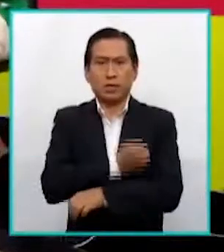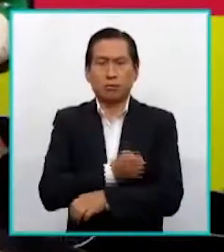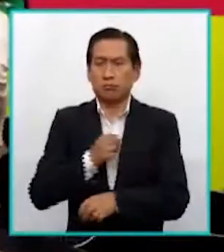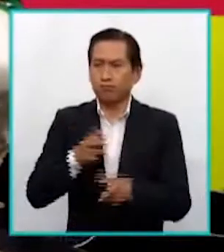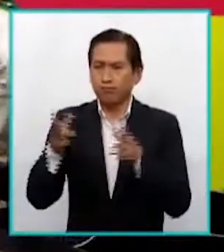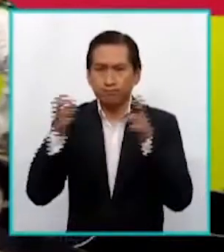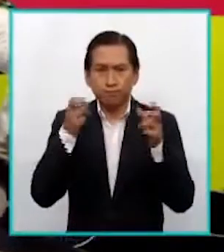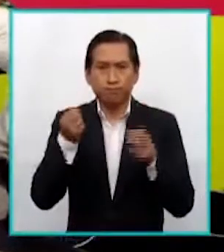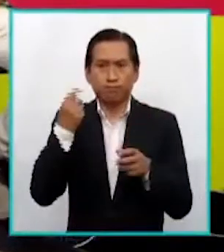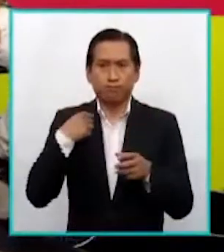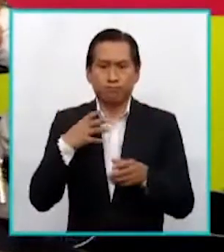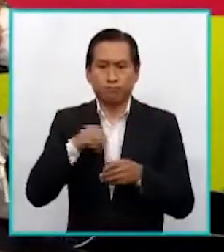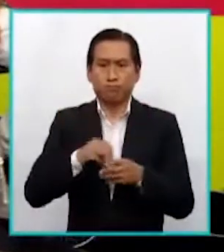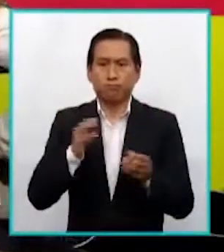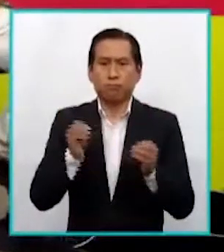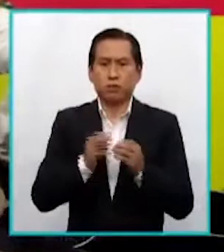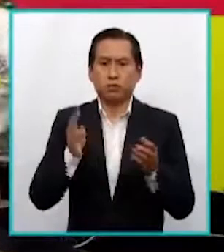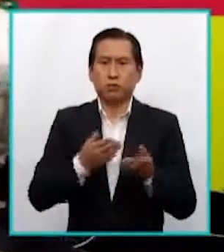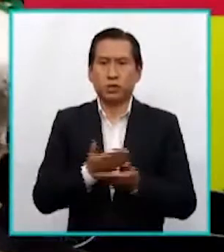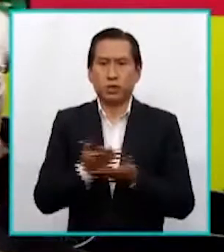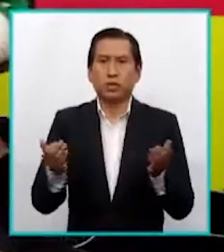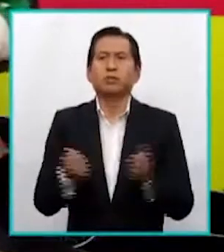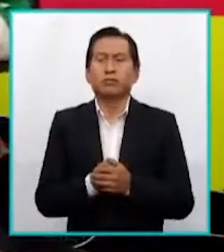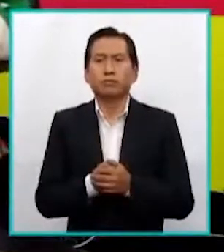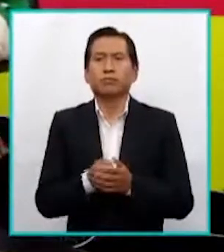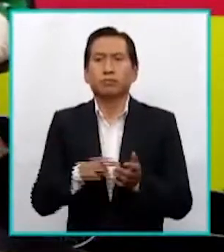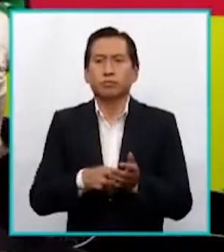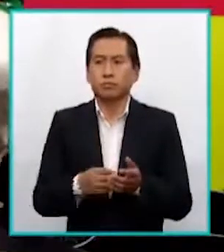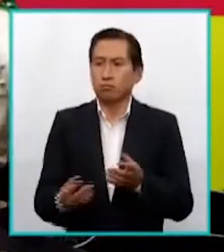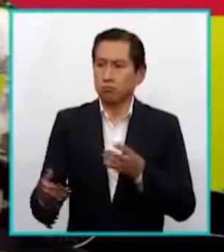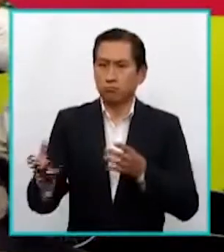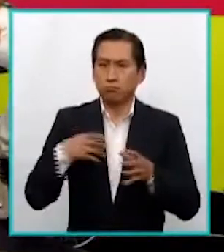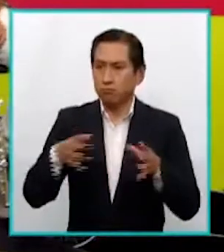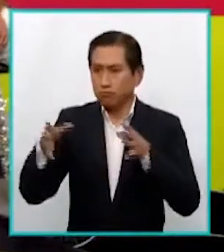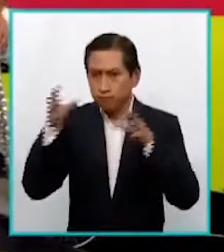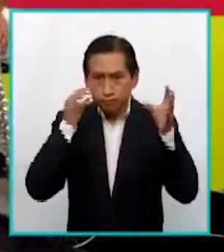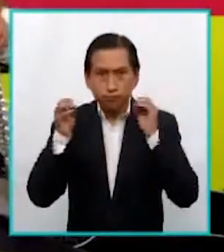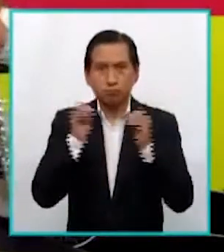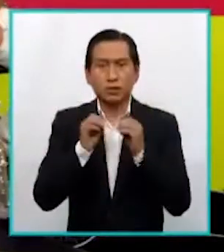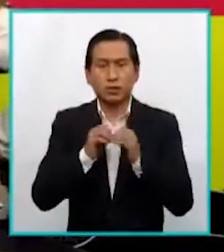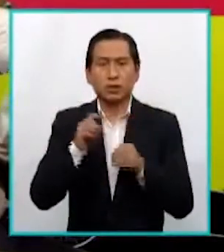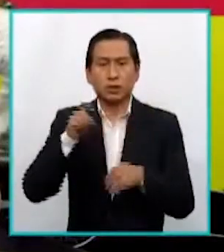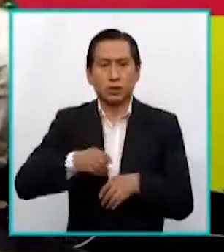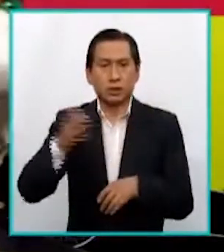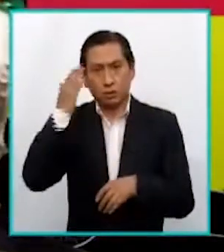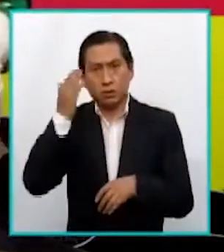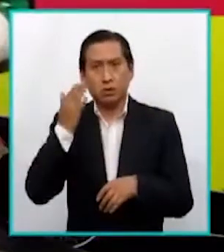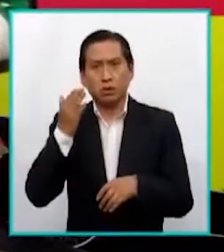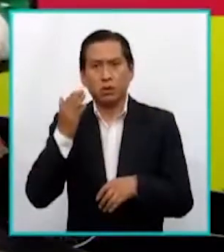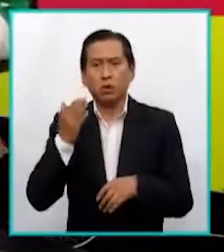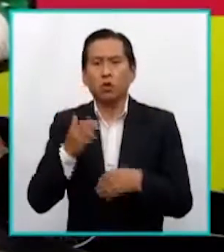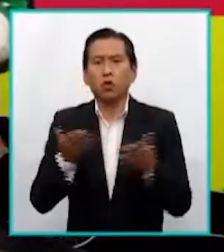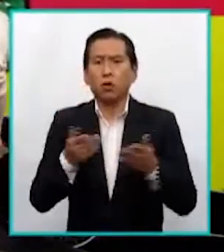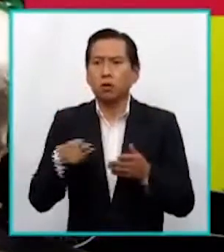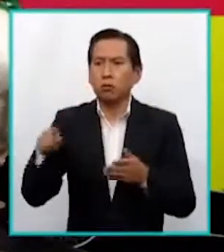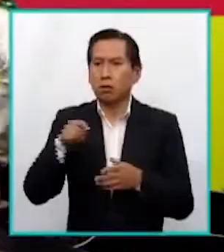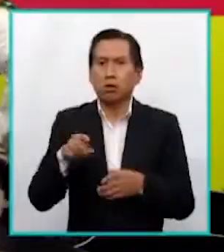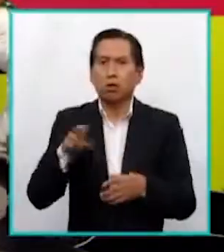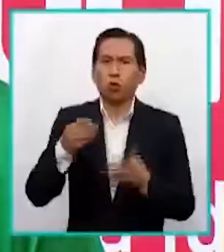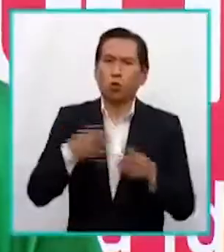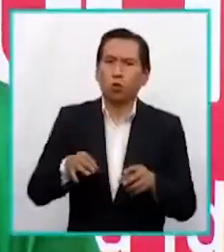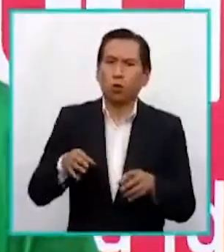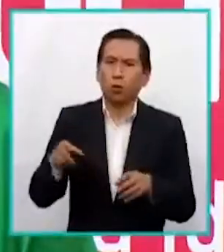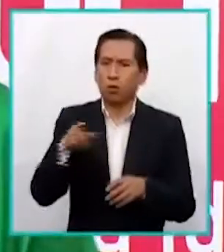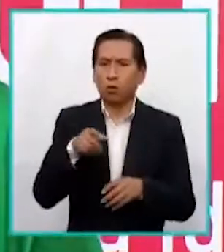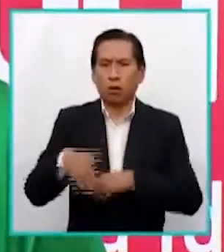sirve también para tocar en escenarios, ¿no? Uh-huh. Me alimenta mucho. A veces también hay que saber hasta dónde, porque hay gente que no le gusta justamente los claro.